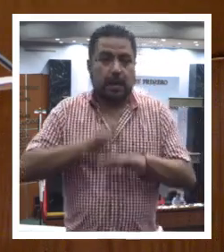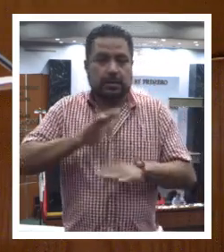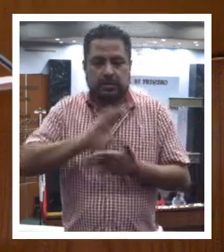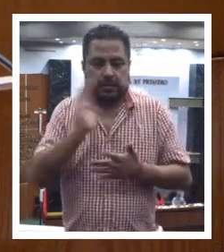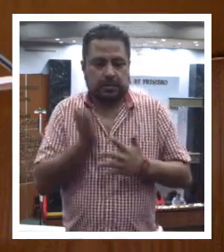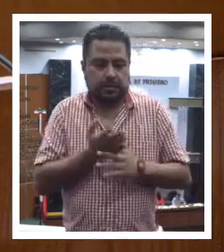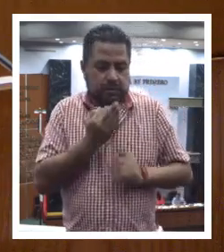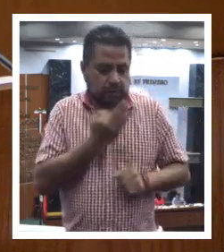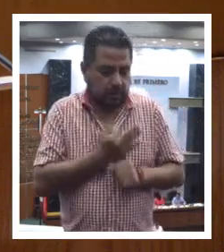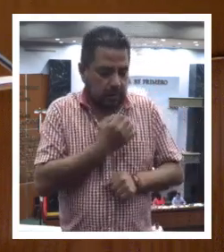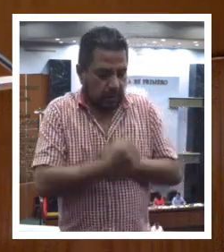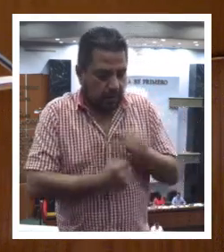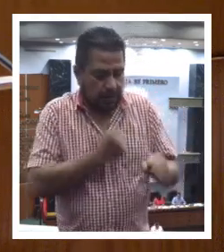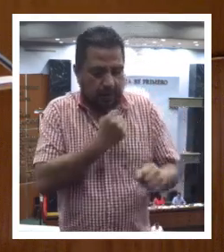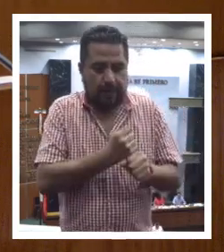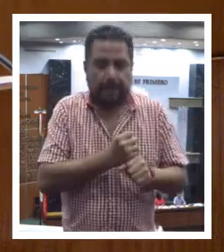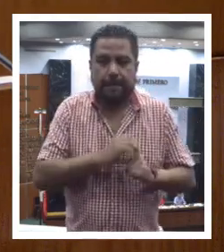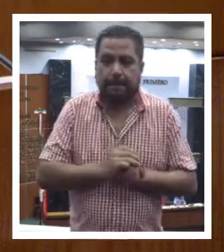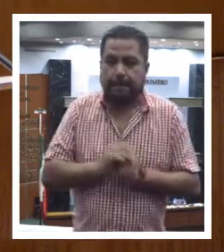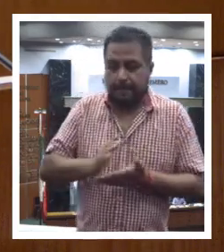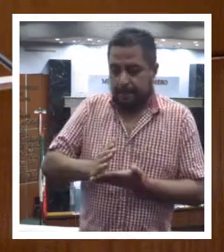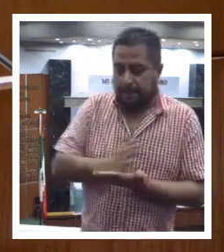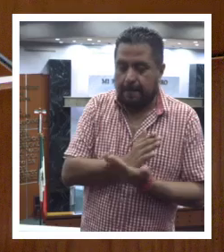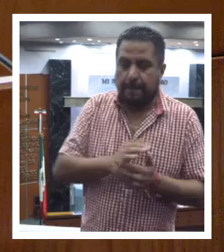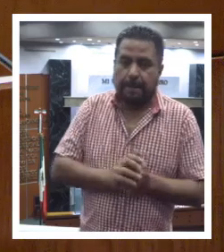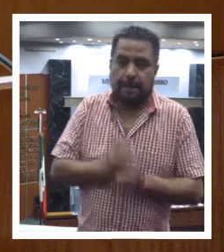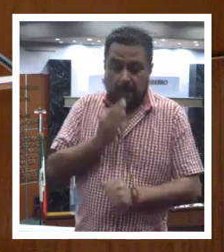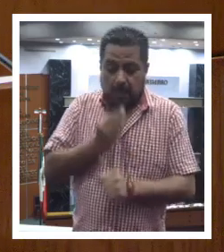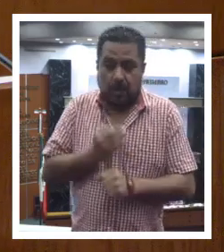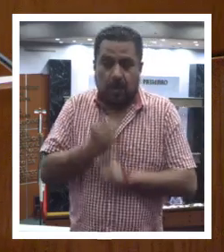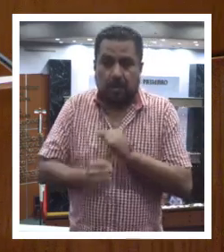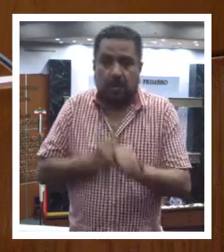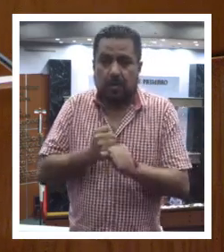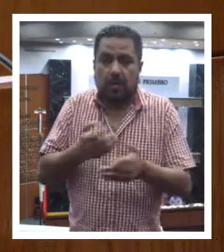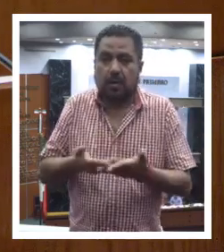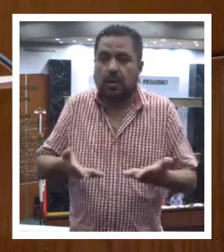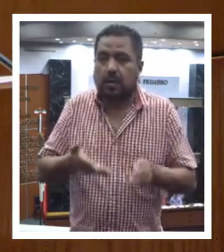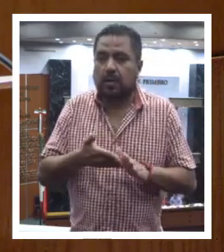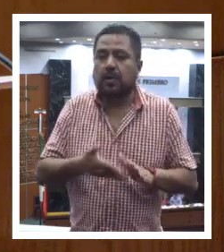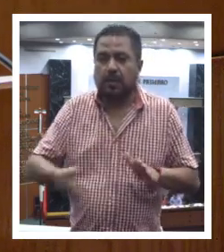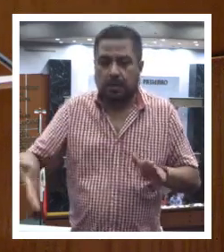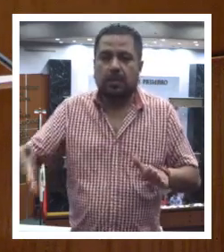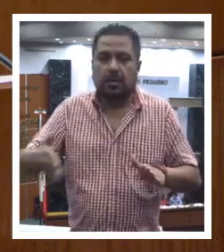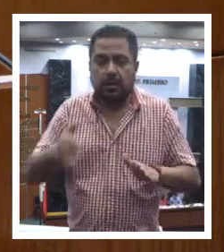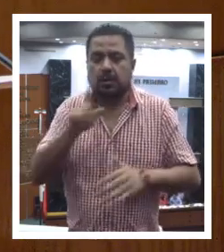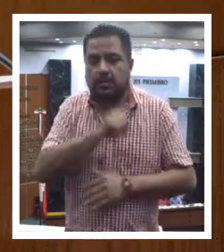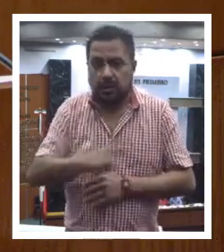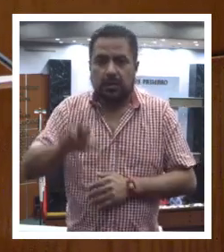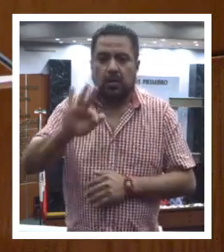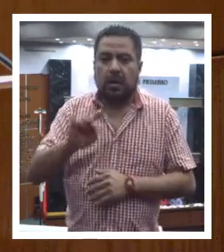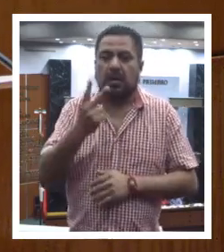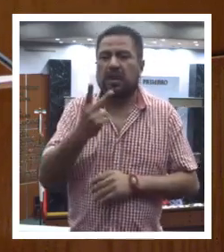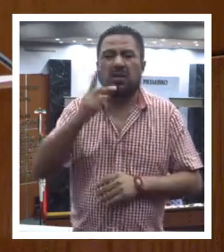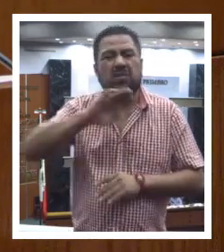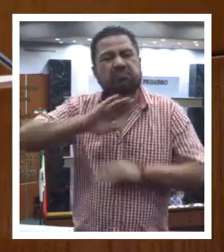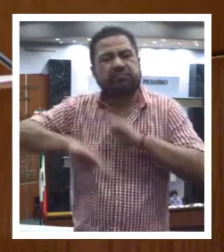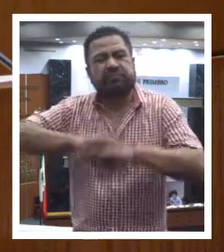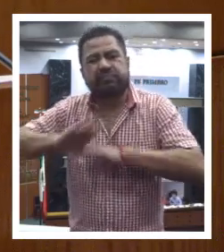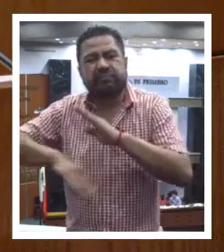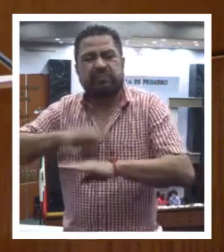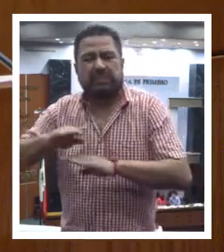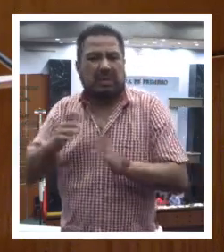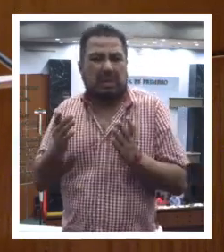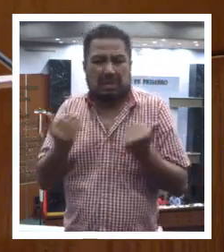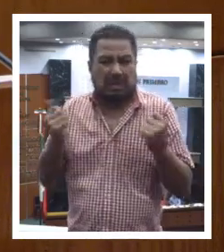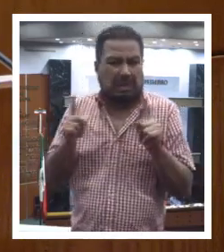año. Además, en el presente año se ha acumulado 142 muertes por homicidio doloso, de las que